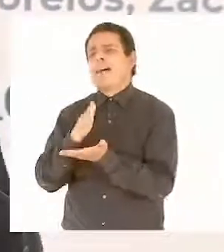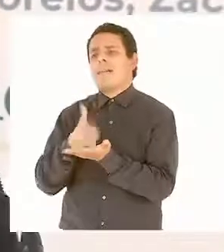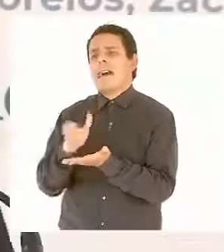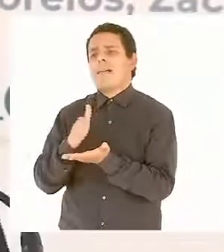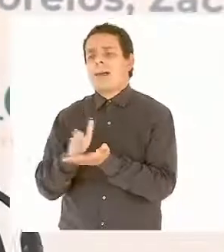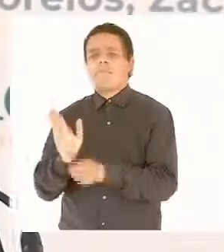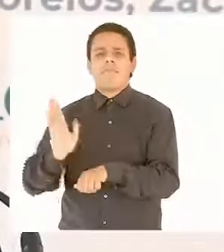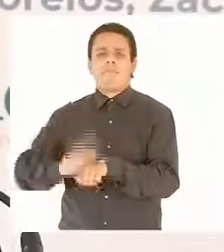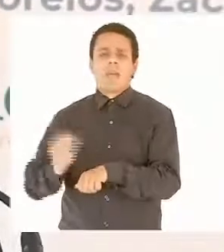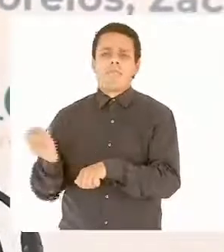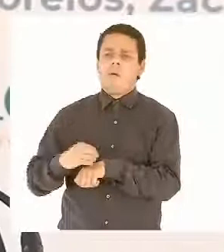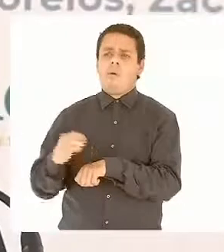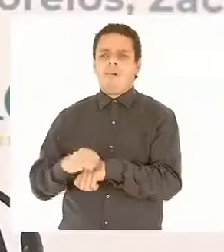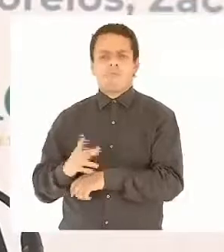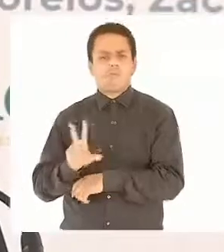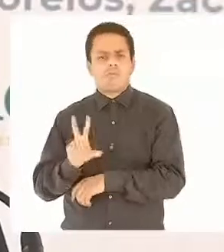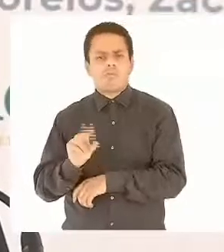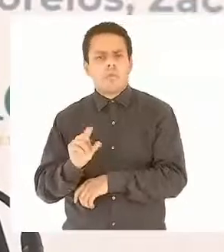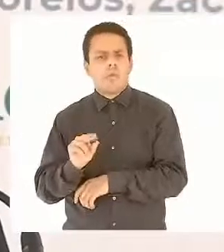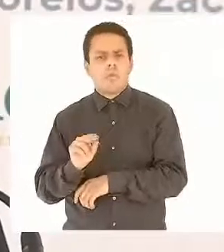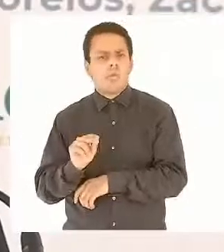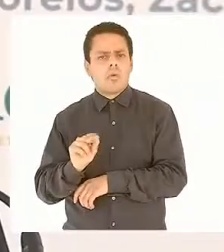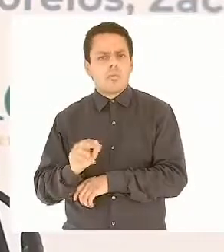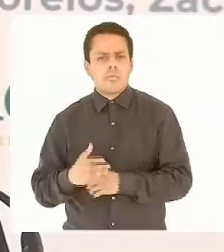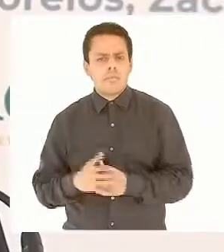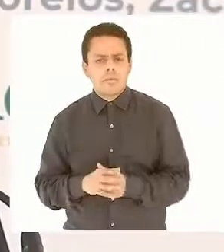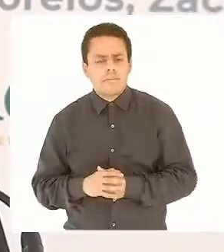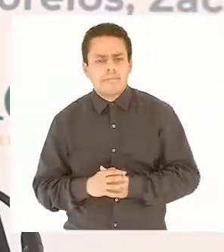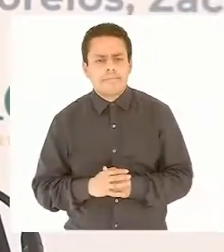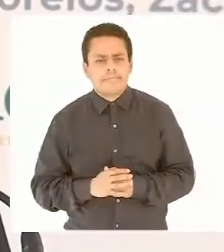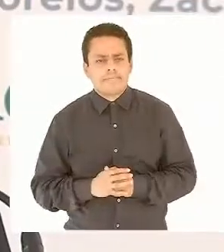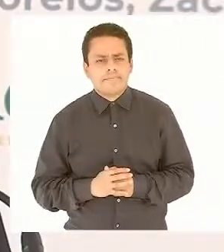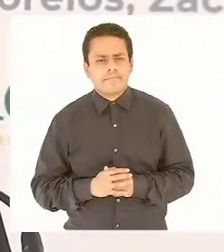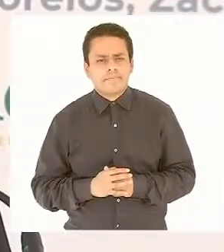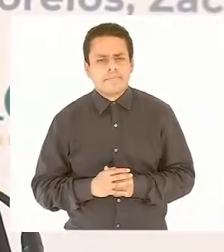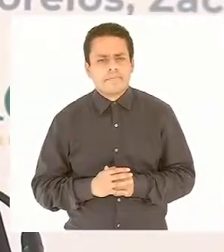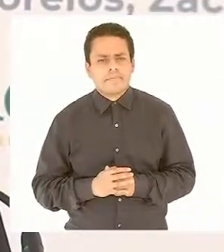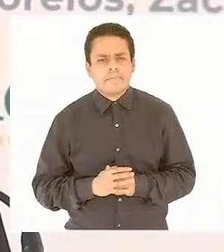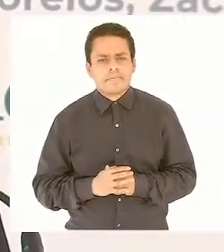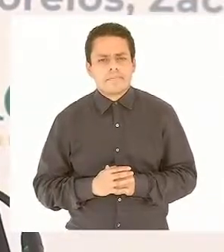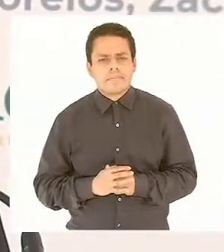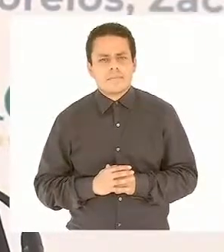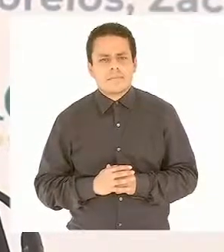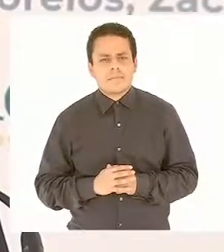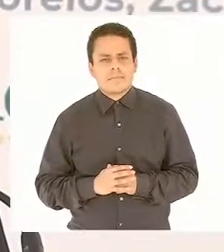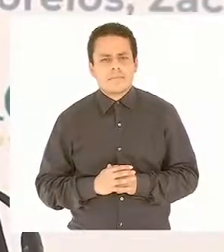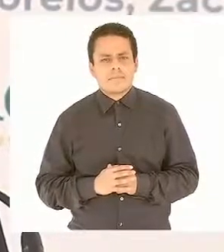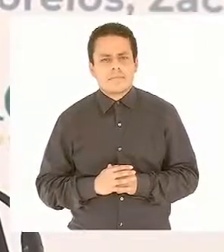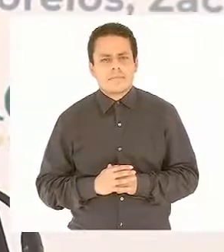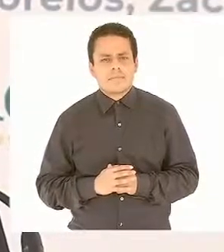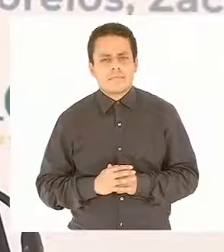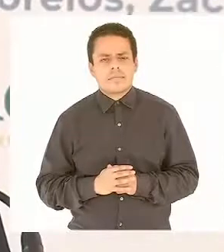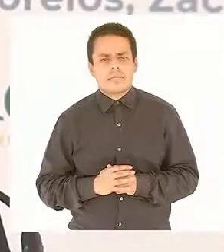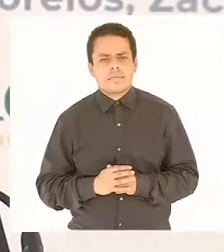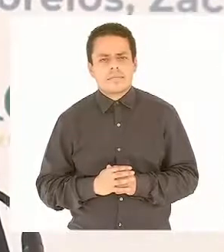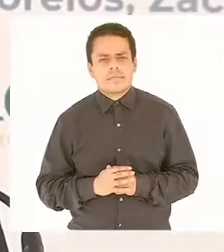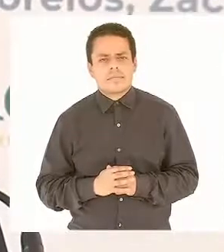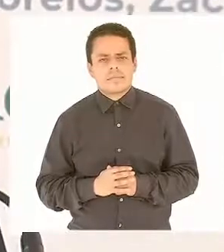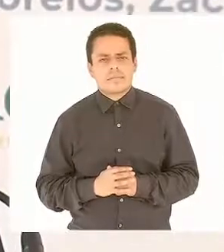adicionales. son malas